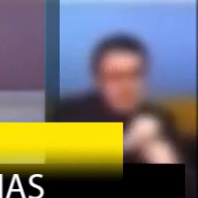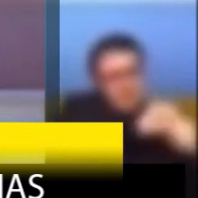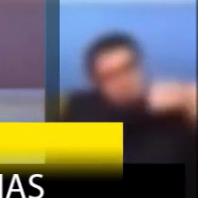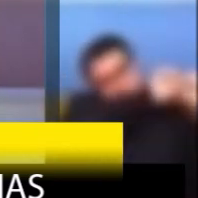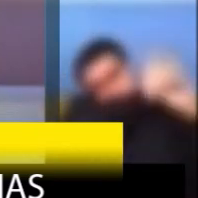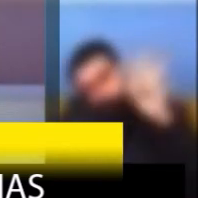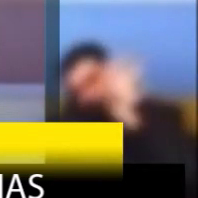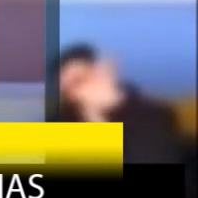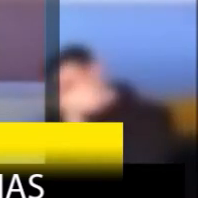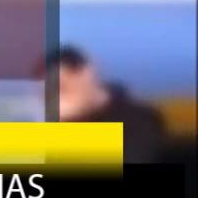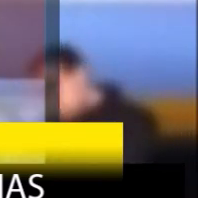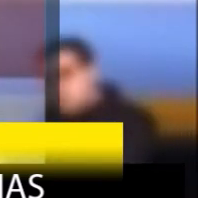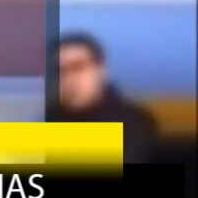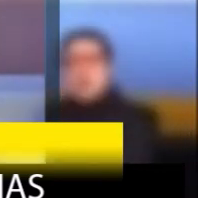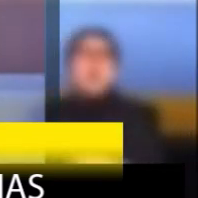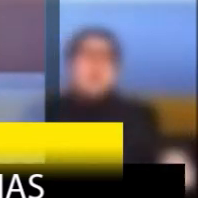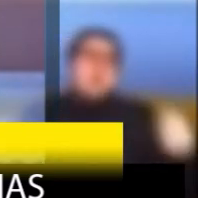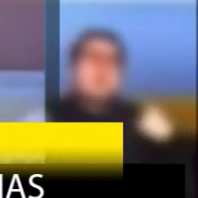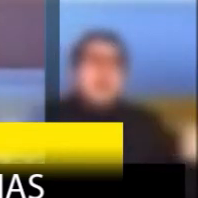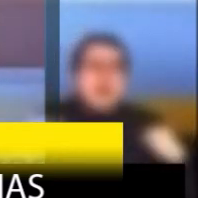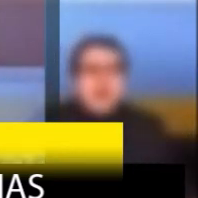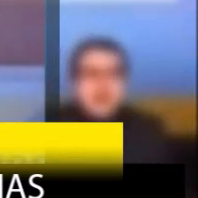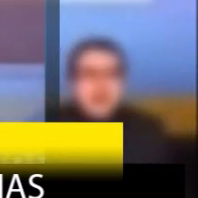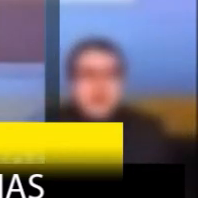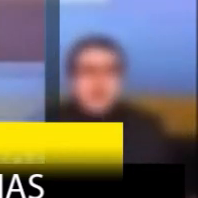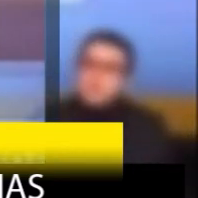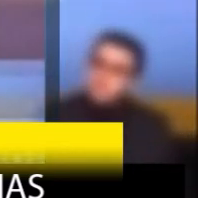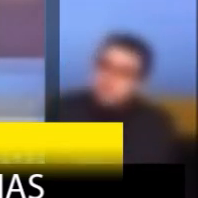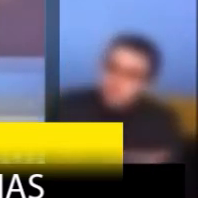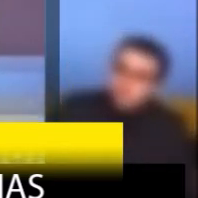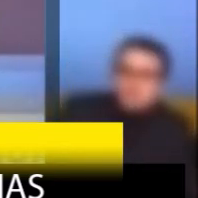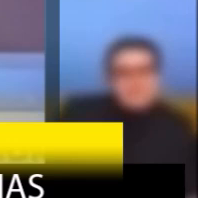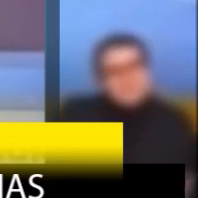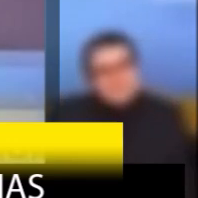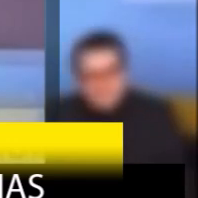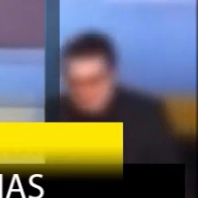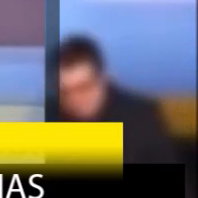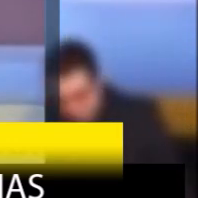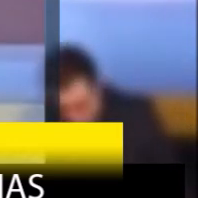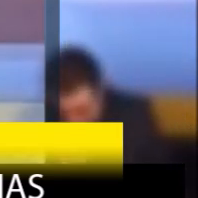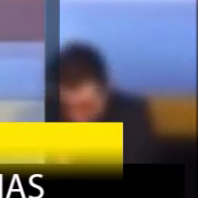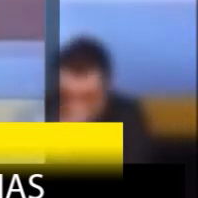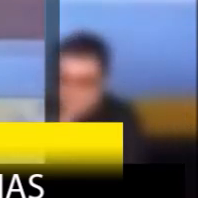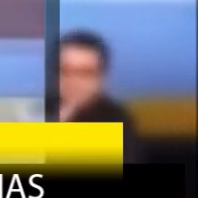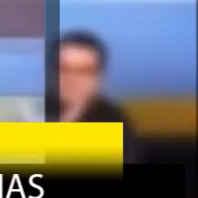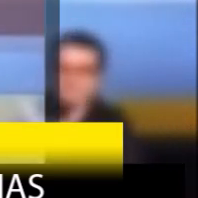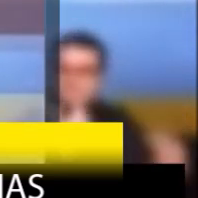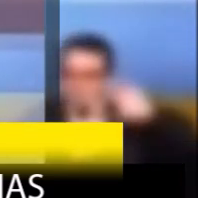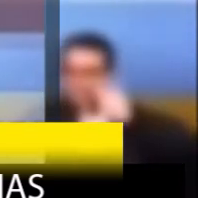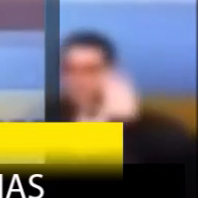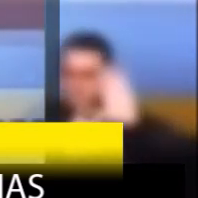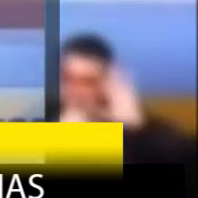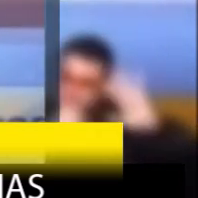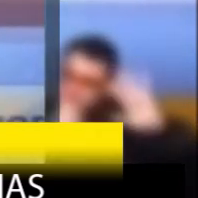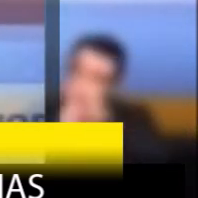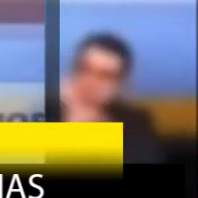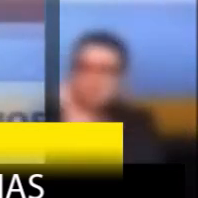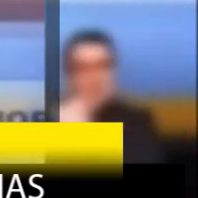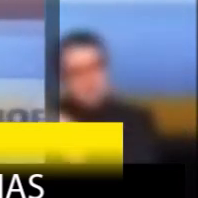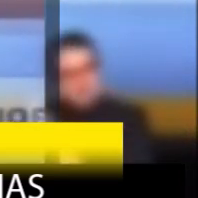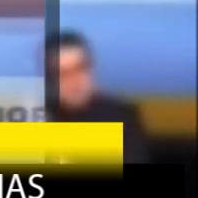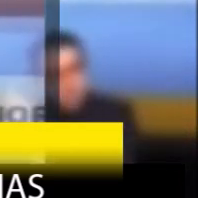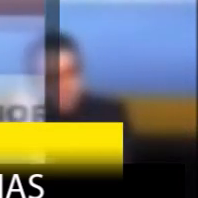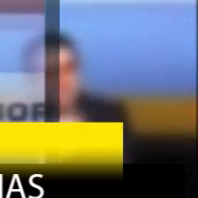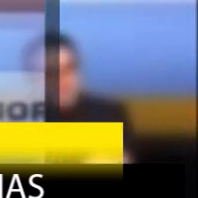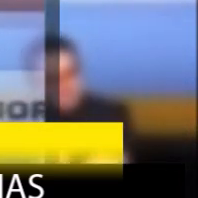logra comprender Petro y su gobierno, de que si hay algo que ha sido maravilloso por cuenta de la libertad que existe en el contrato, es que una persona, si quiere,